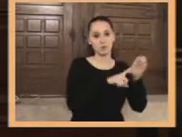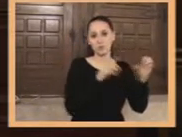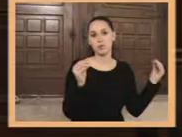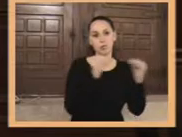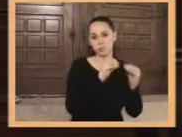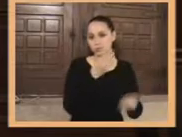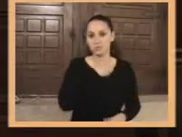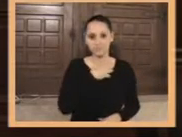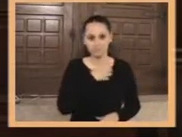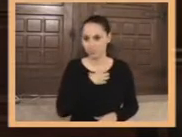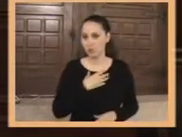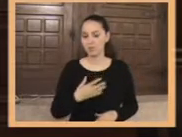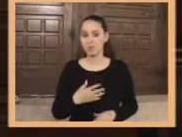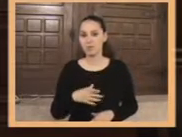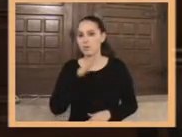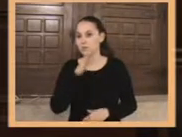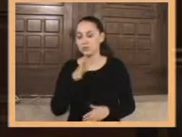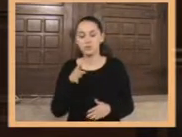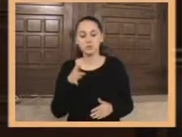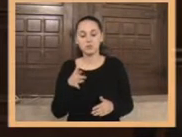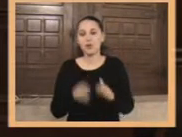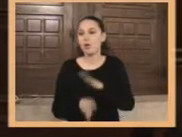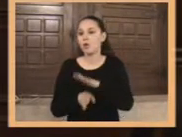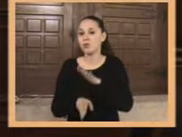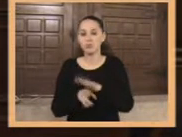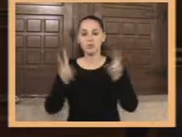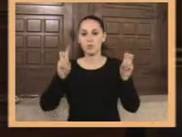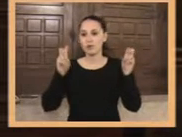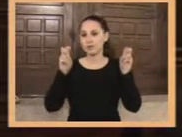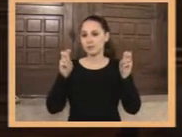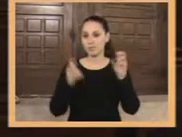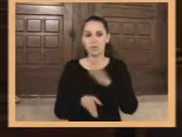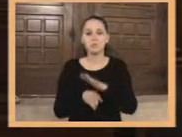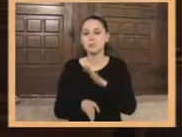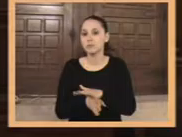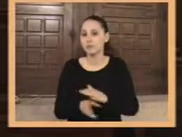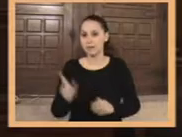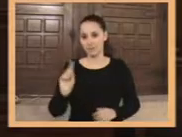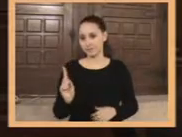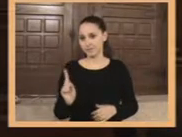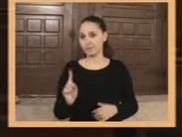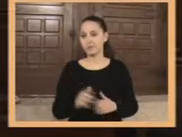retractarse. Con lo cual no voy a seguir ya más con el asunto. En cuanto a usted, señor Hernández,